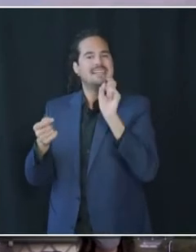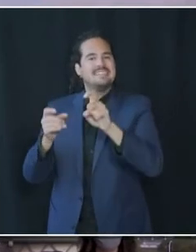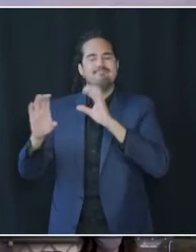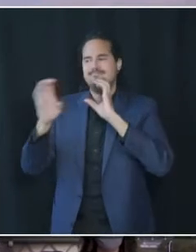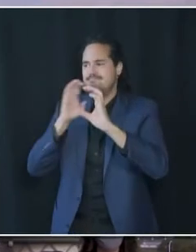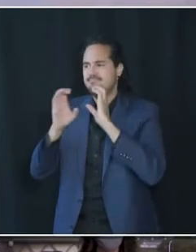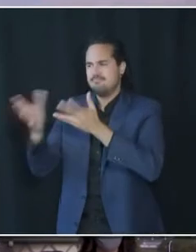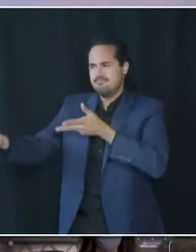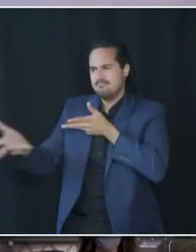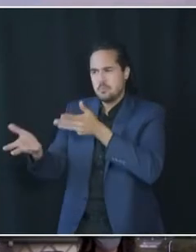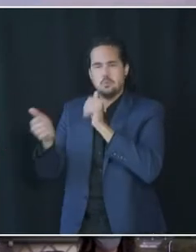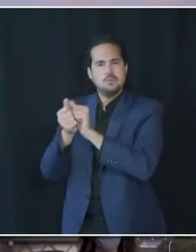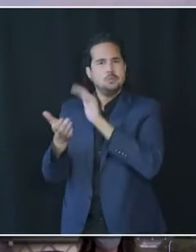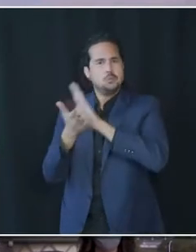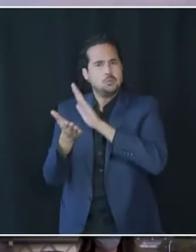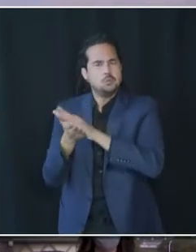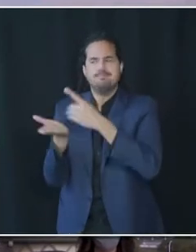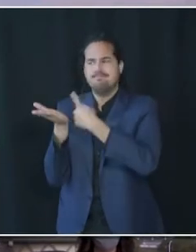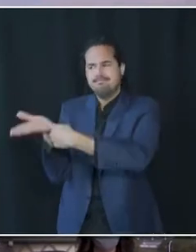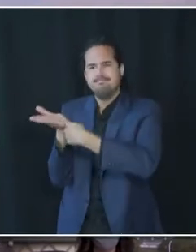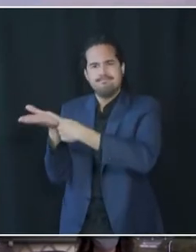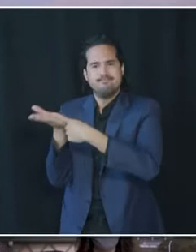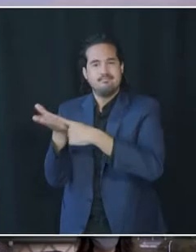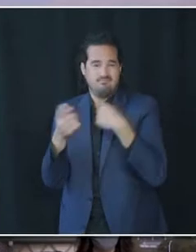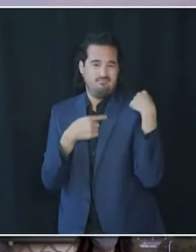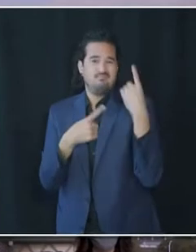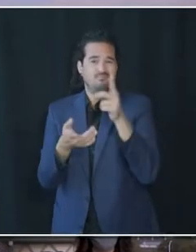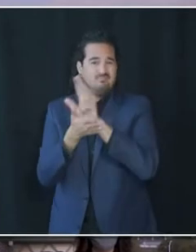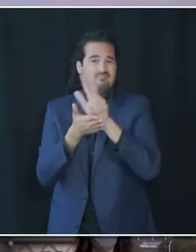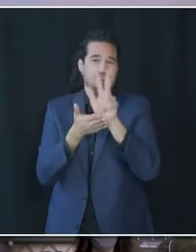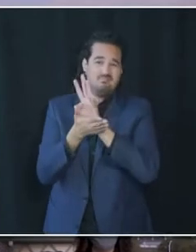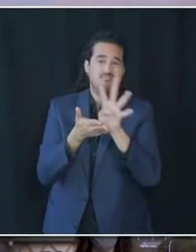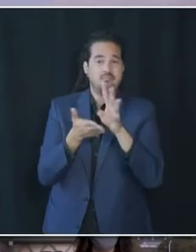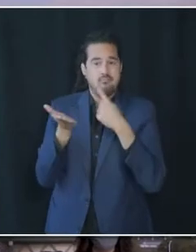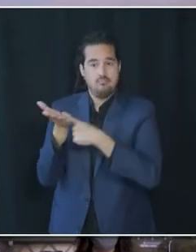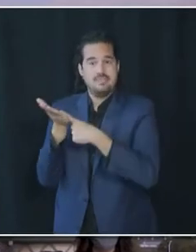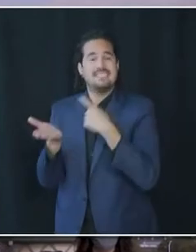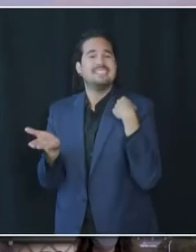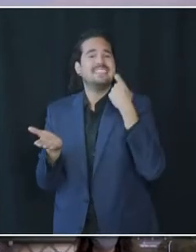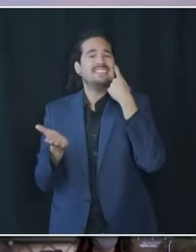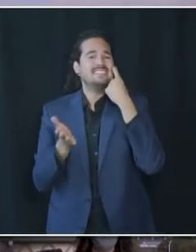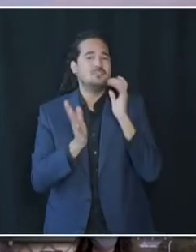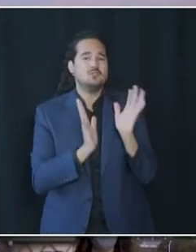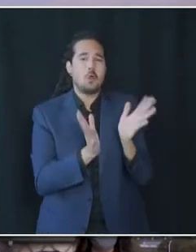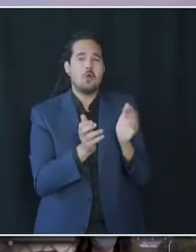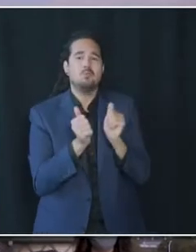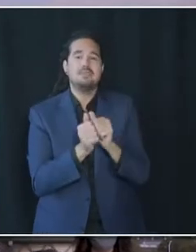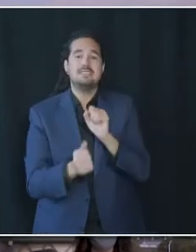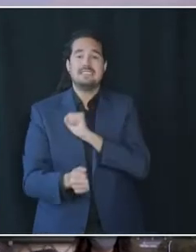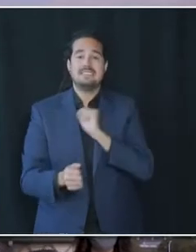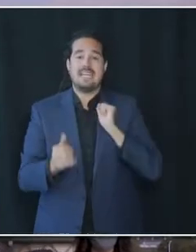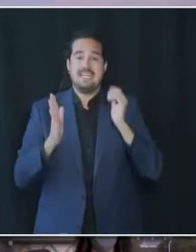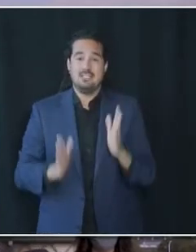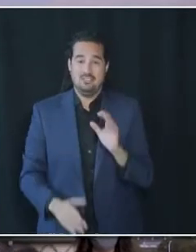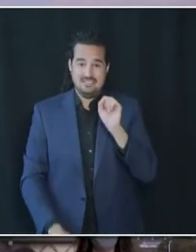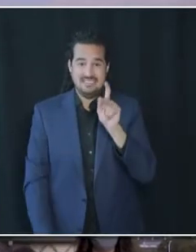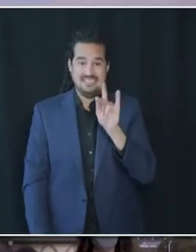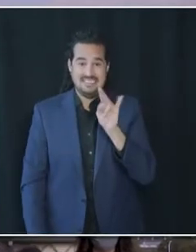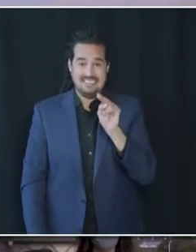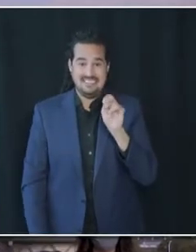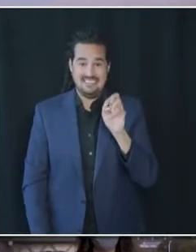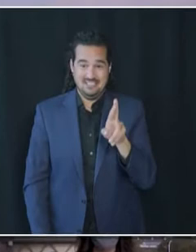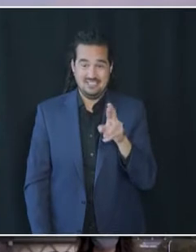que ha estado llevándose a cabo por las últimas semanas hablando con las nadadoras que en el momento le puedo pedir que responda